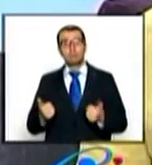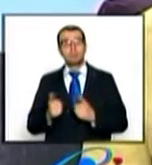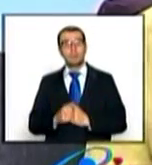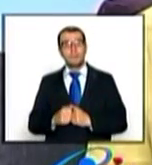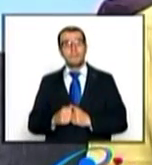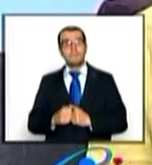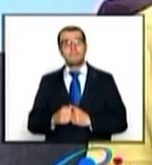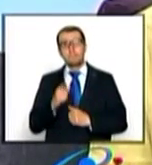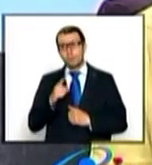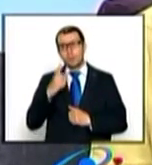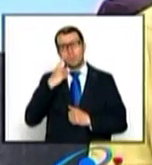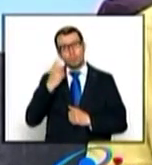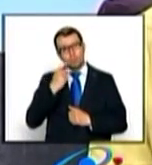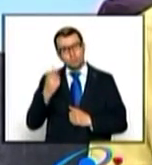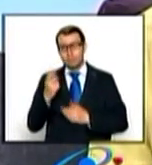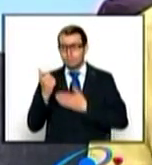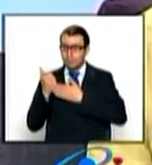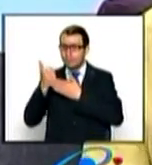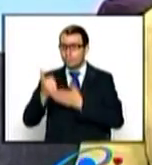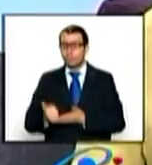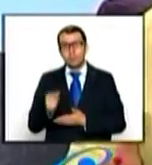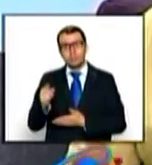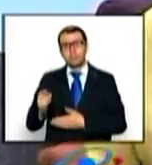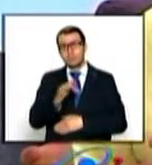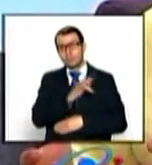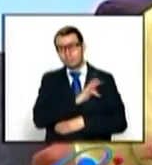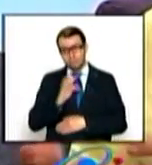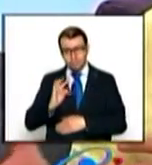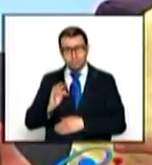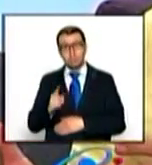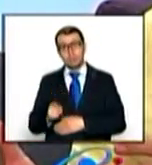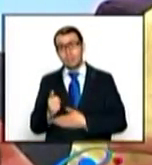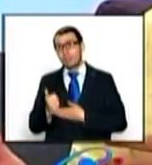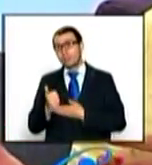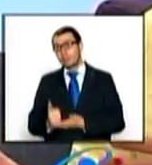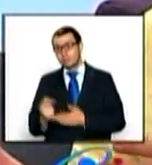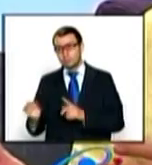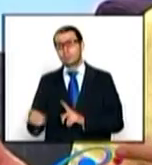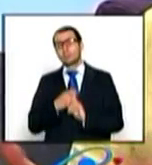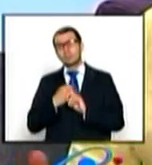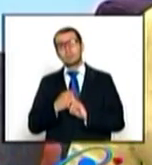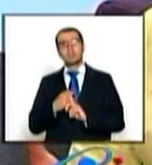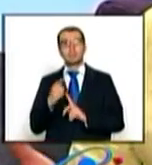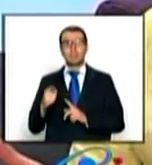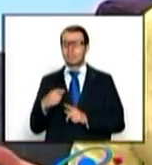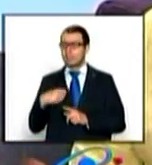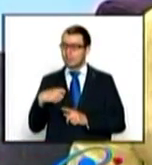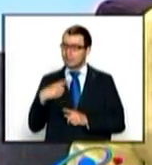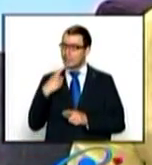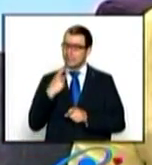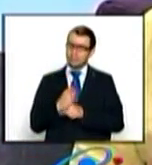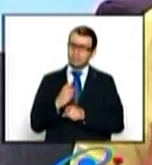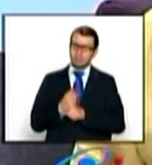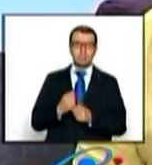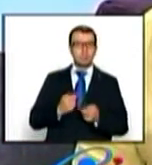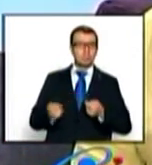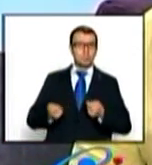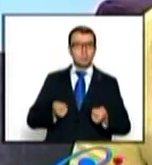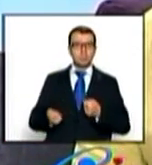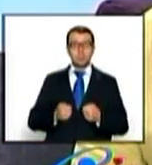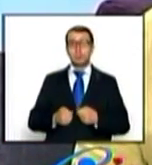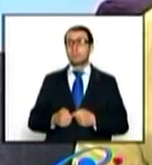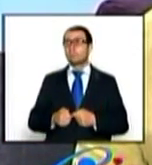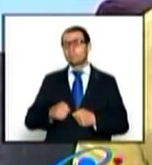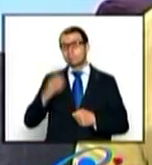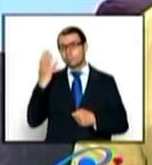busquen estas ayudas terapéuticas con los sueros para poder suplir las deficiencias que día a día tenemos por